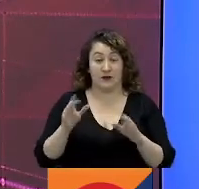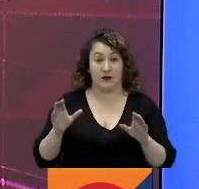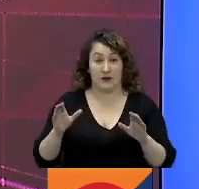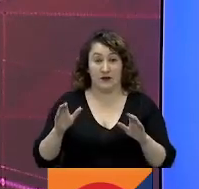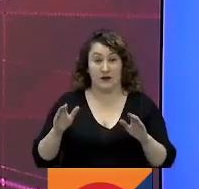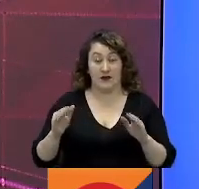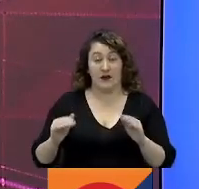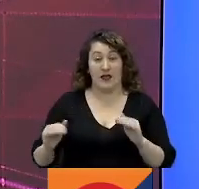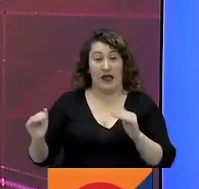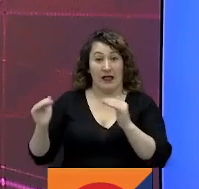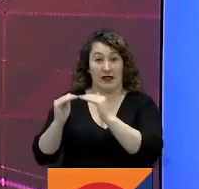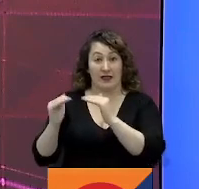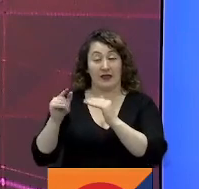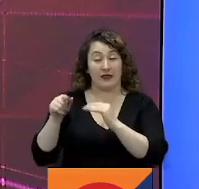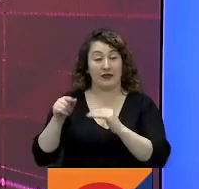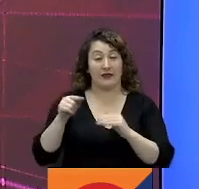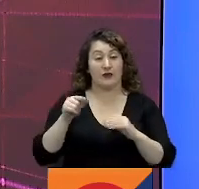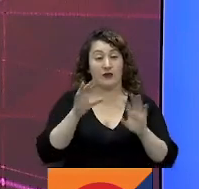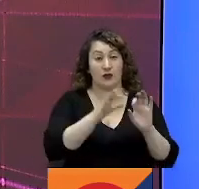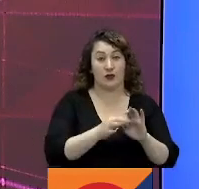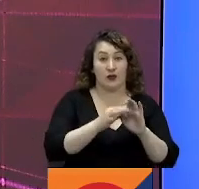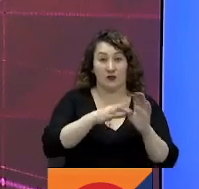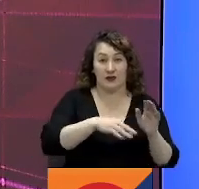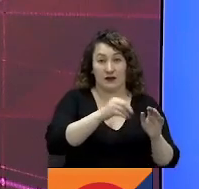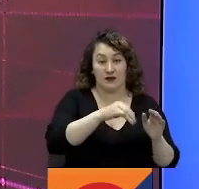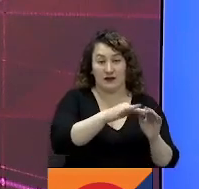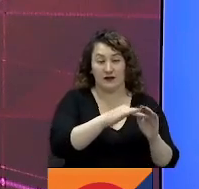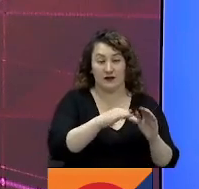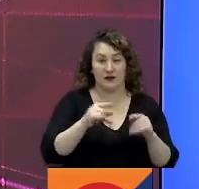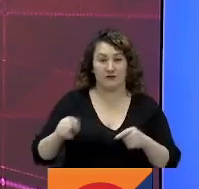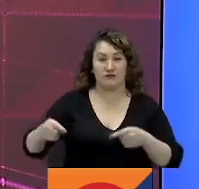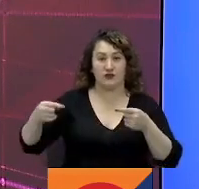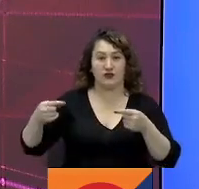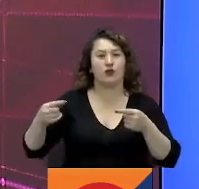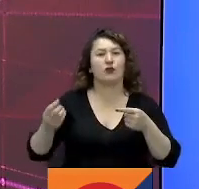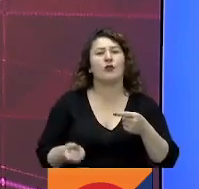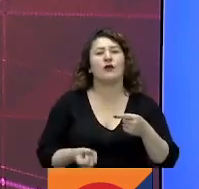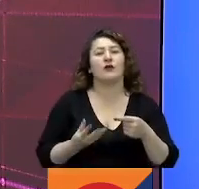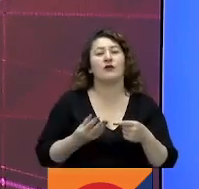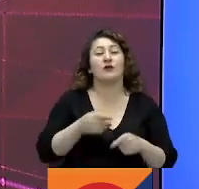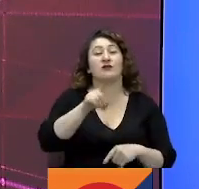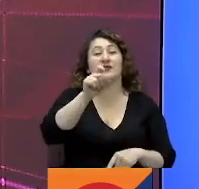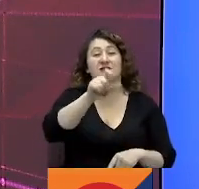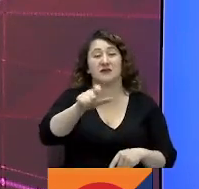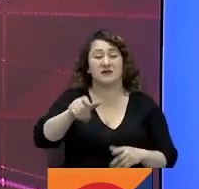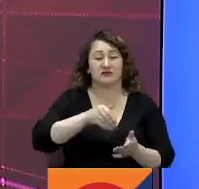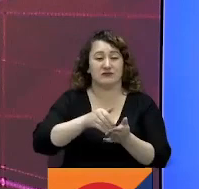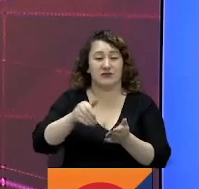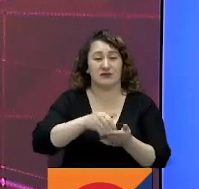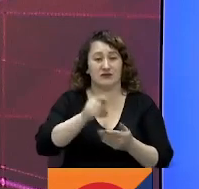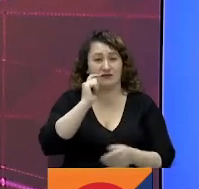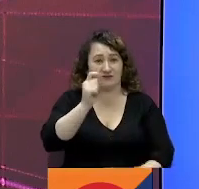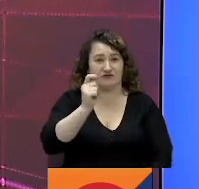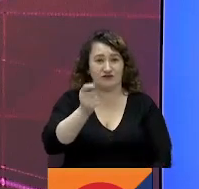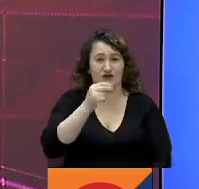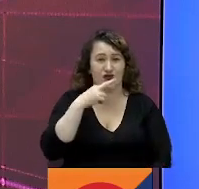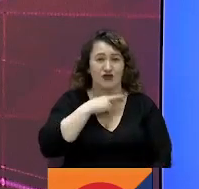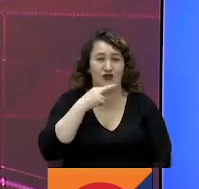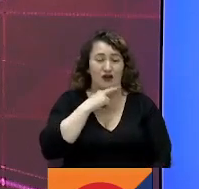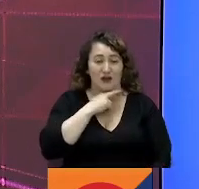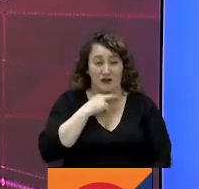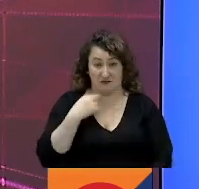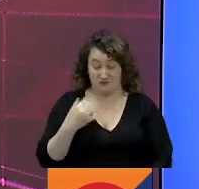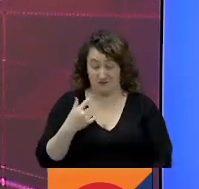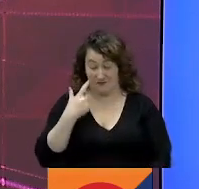y Unión Magdalena tuvo la insólita situación de contar con 6 jugadores expulsados, así como lo escuchan, lo que se convirtió definitivamente